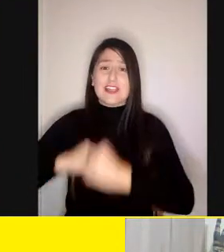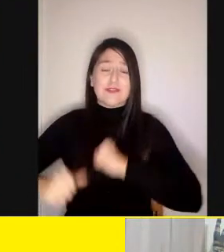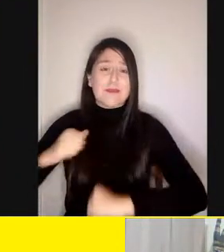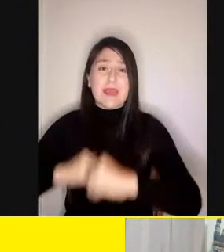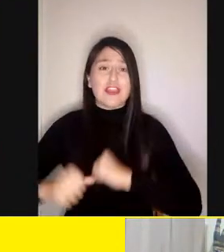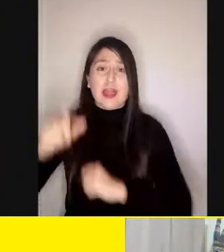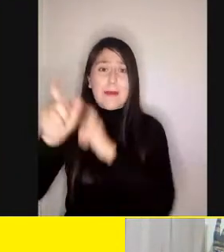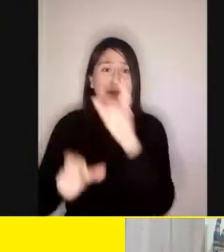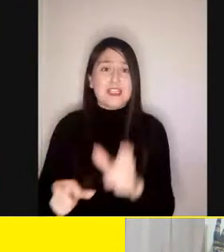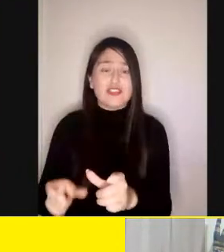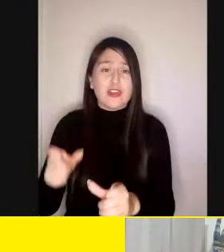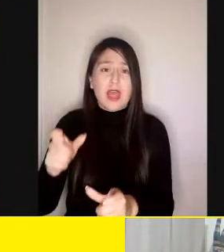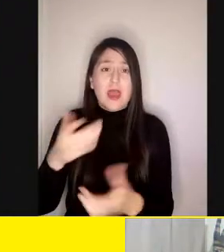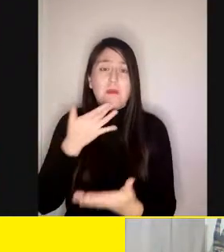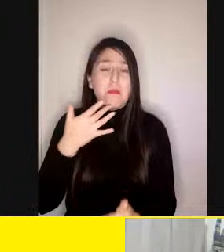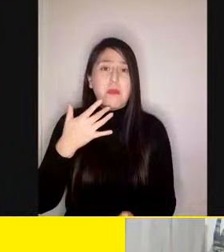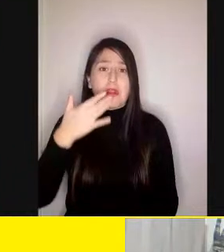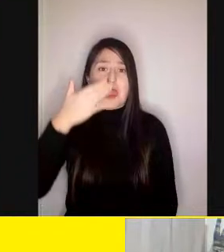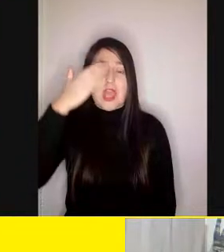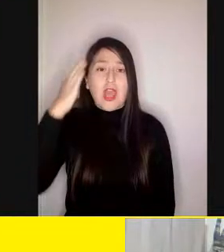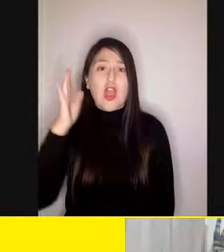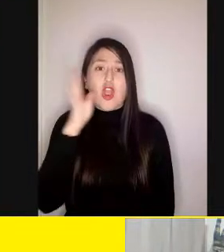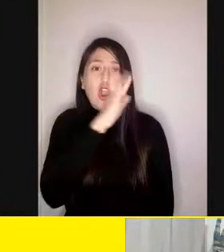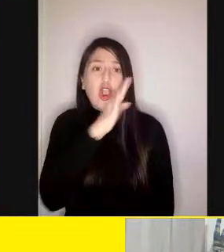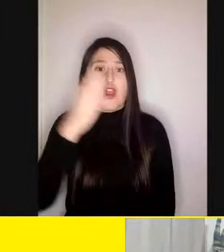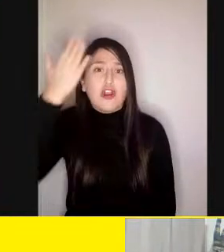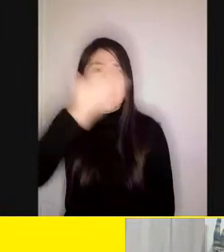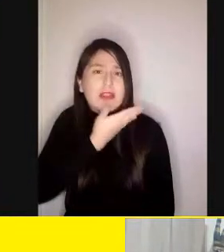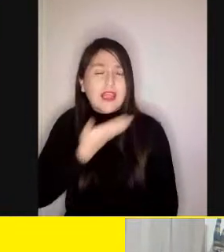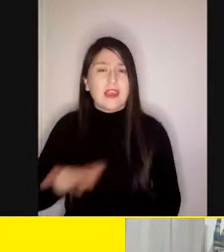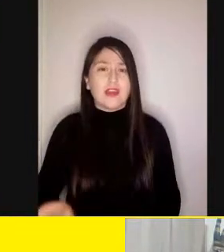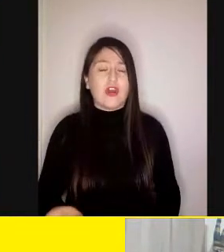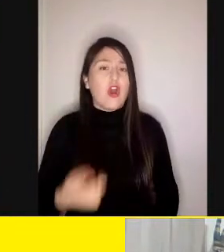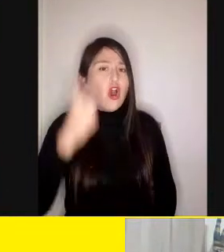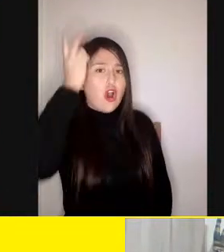rasgos indígenas, ¿no? En este olvido histórico de quienes somos